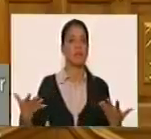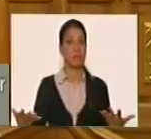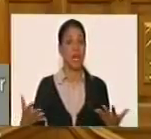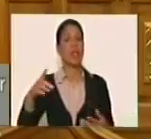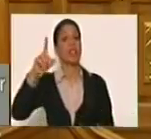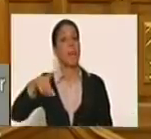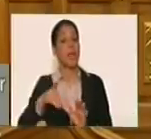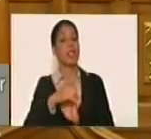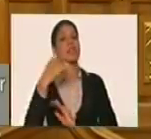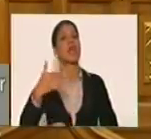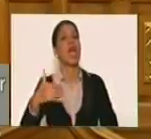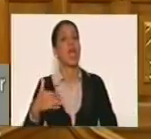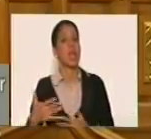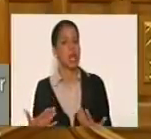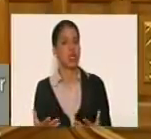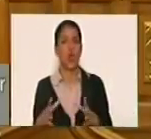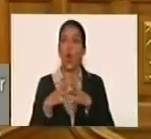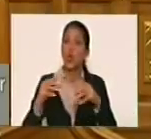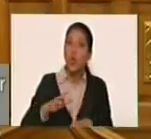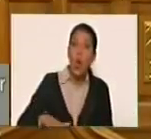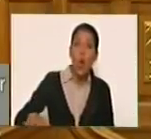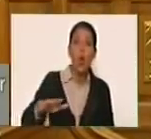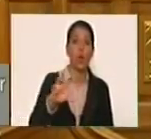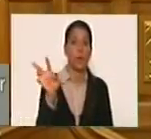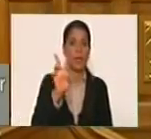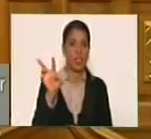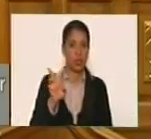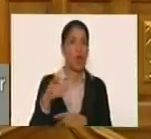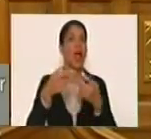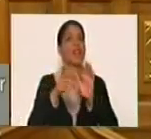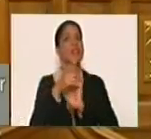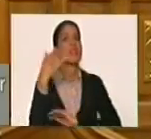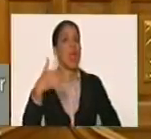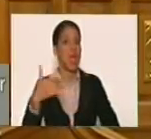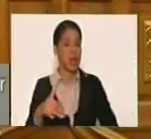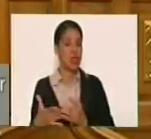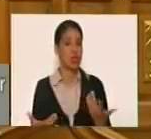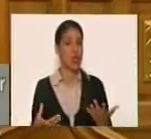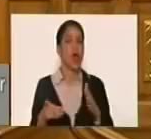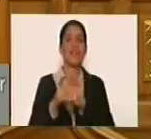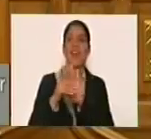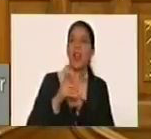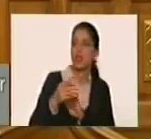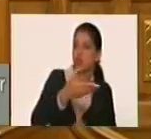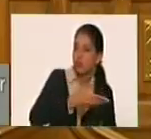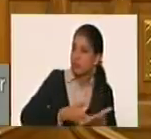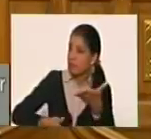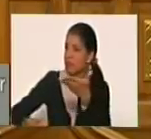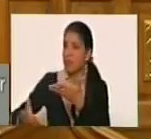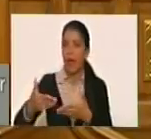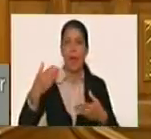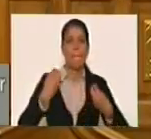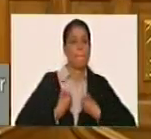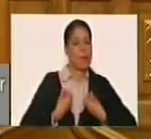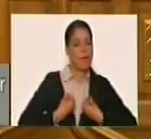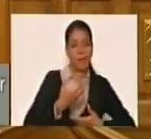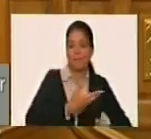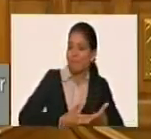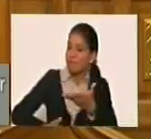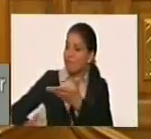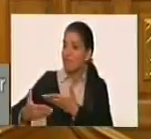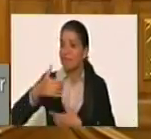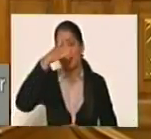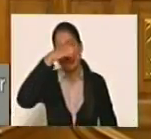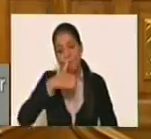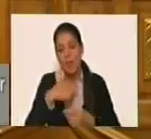como un derecho que tiene todo ser humano, el derecho a la paz, el derecho a la convivencia pacífica, que el Estado